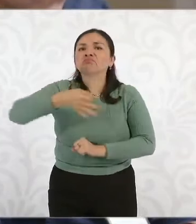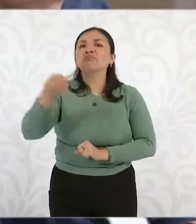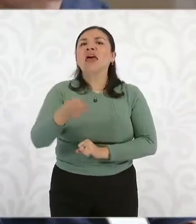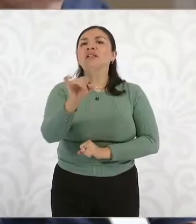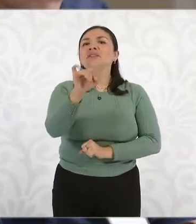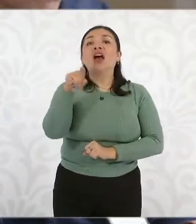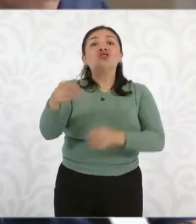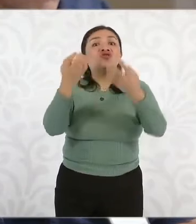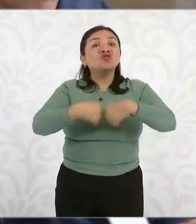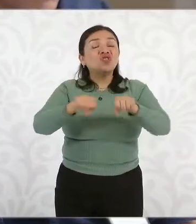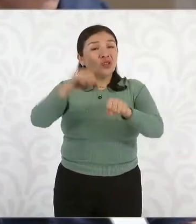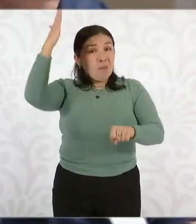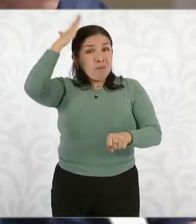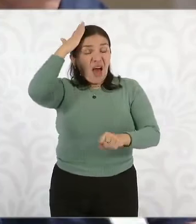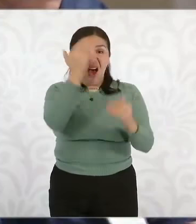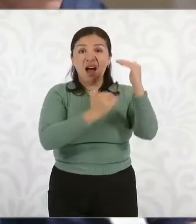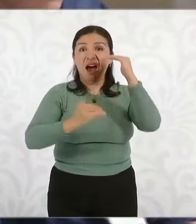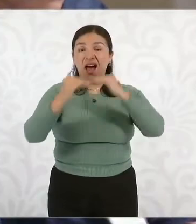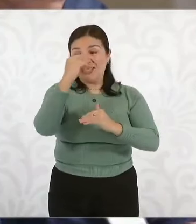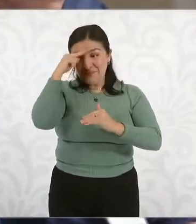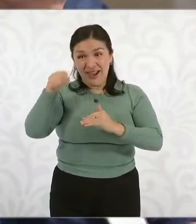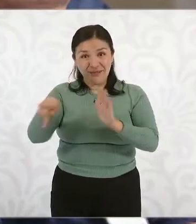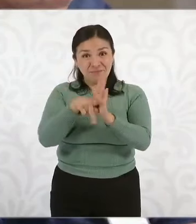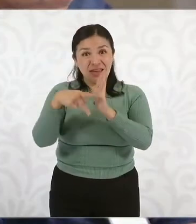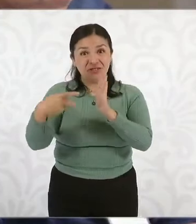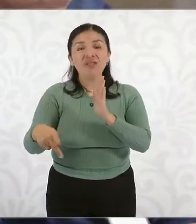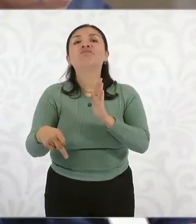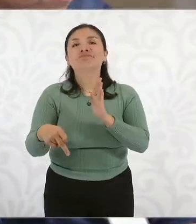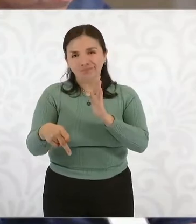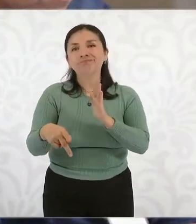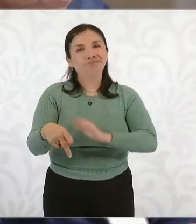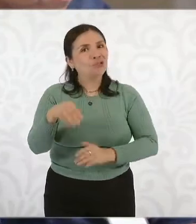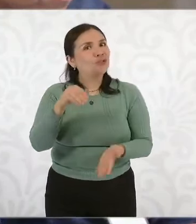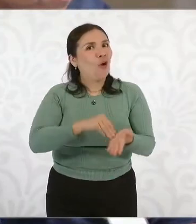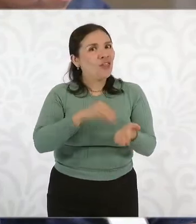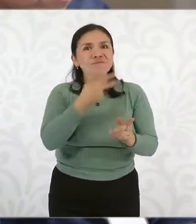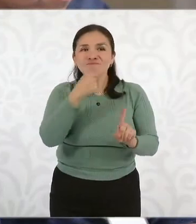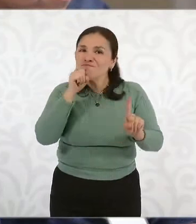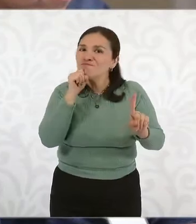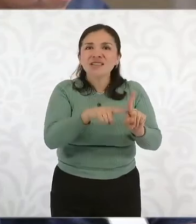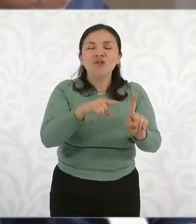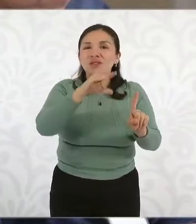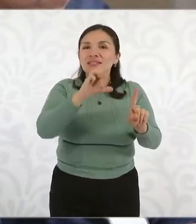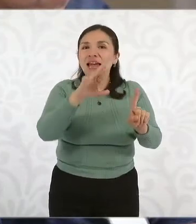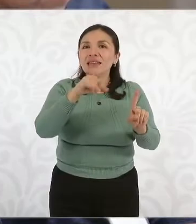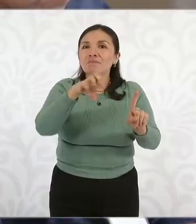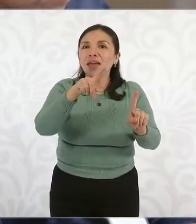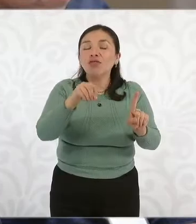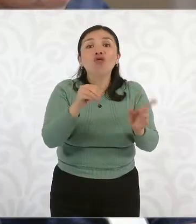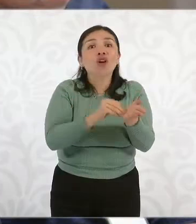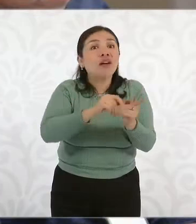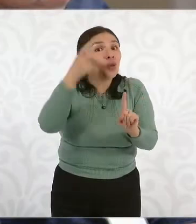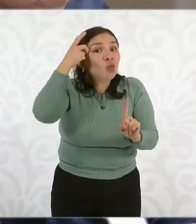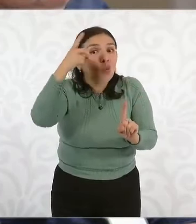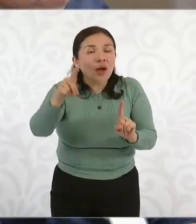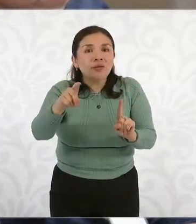socio mayoritario, uno de los socios mayoritarios de este medio de comunicación, pues todavía era socio, todavía era dueño de La Derecha Diario cuando